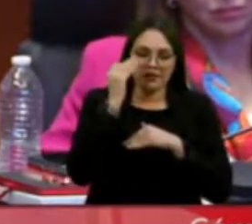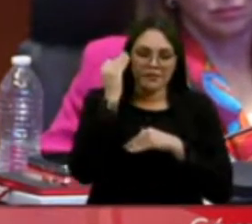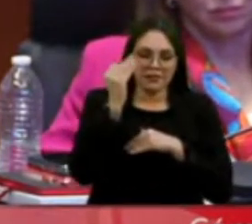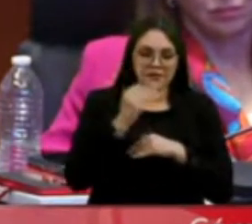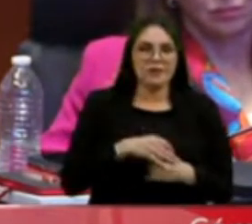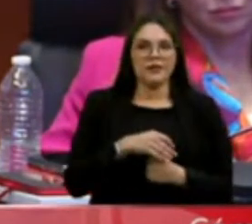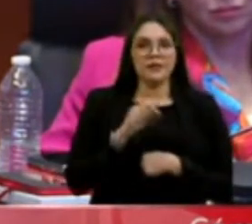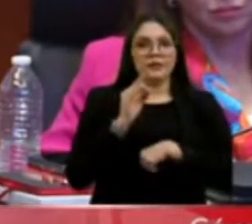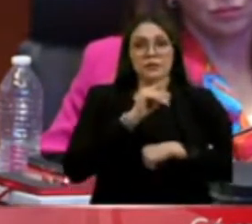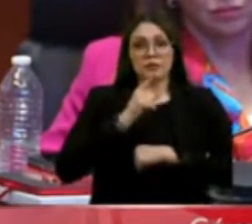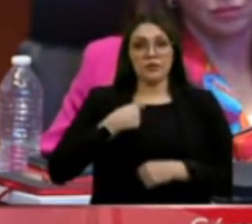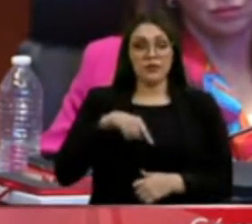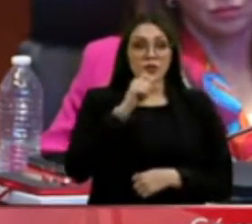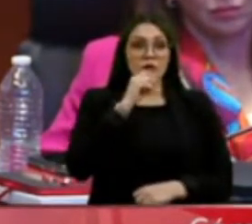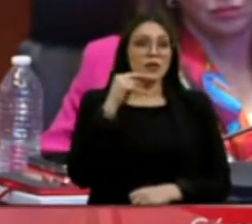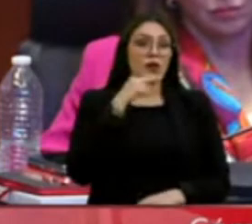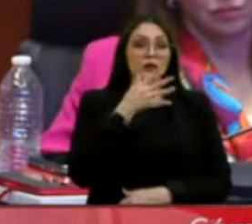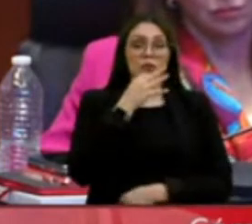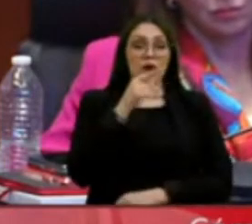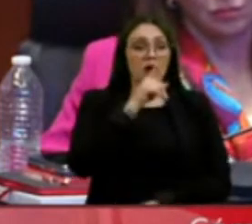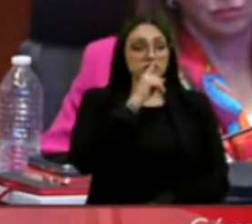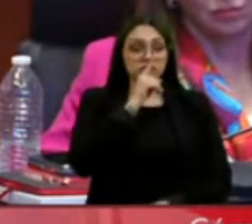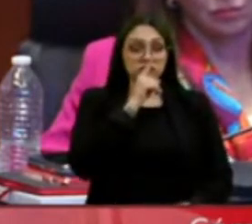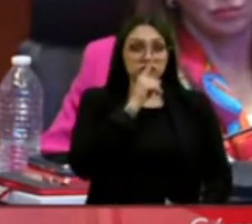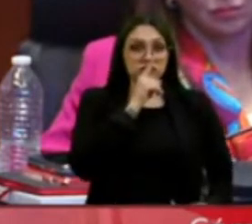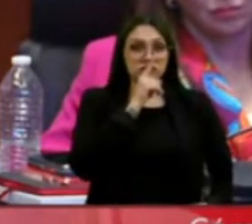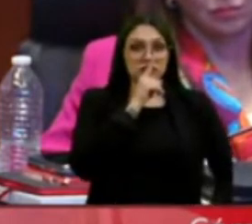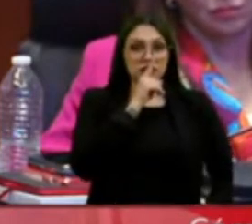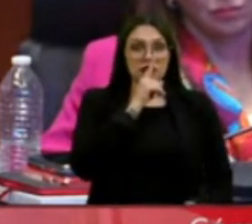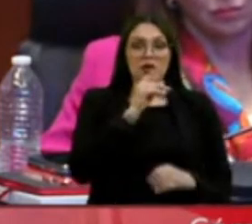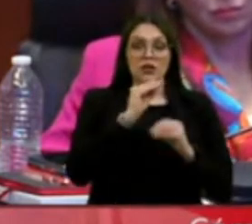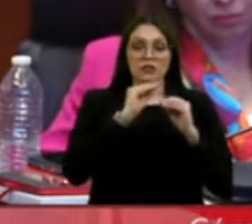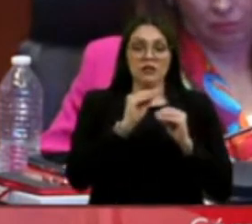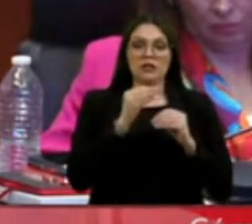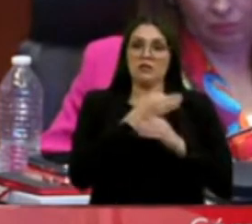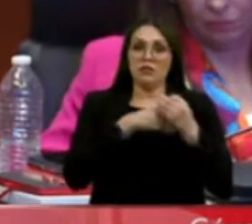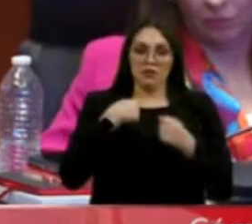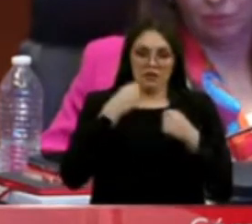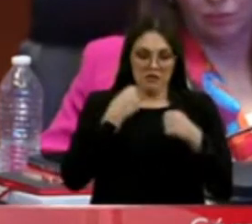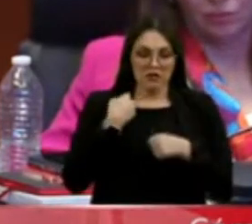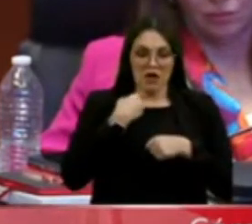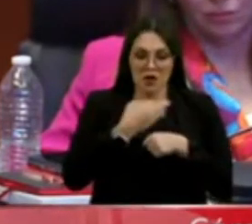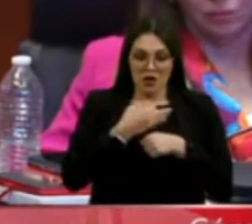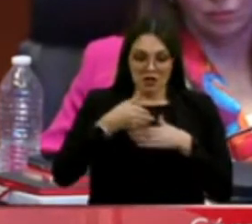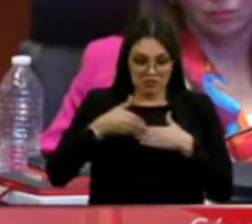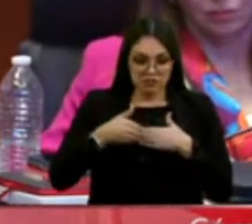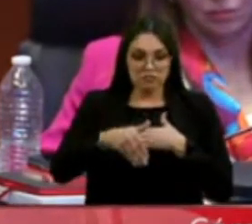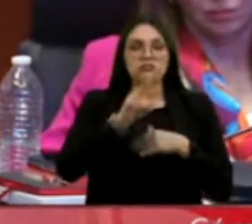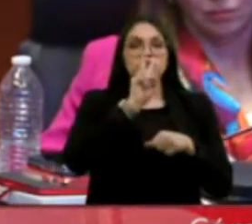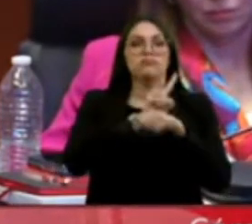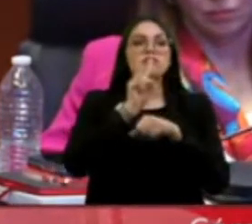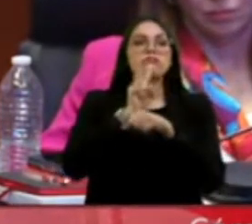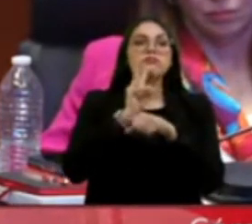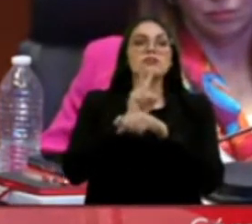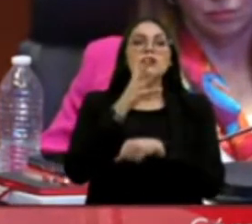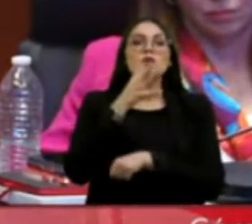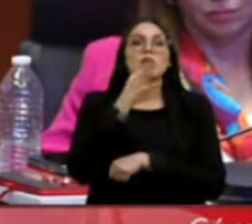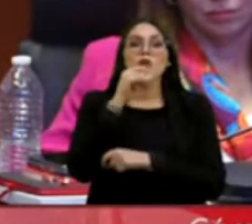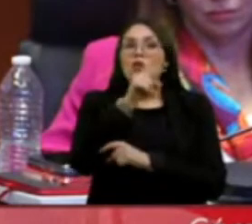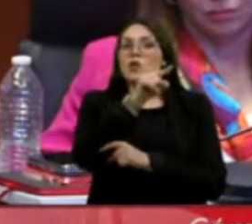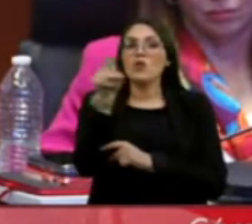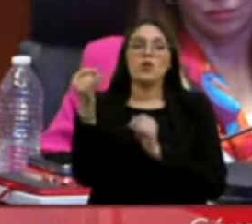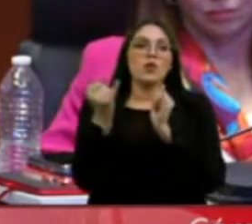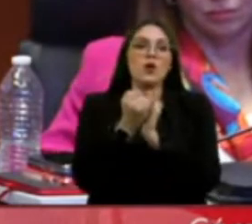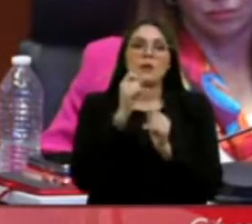todos. Y si nos va a callar a los 5 minutos, le aseguro que de aquí en adelante voy a estar pendiente que a los 5 minutos les corte